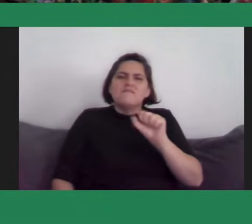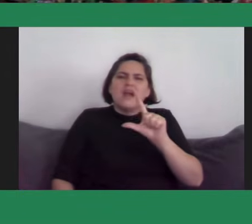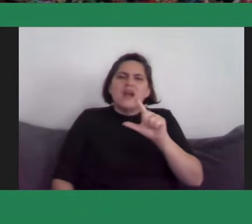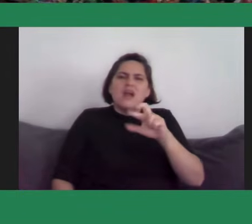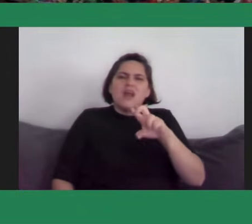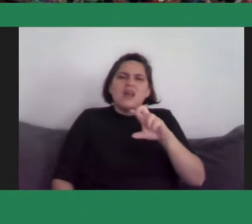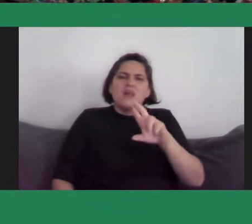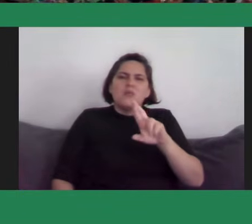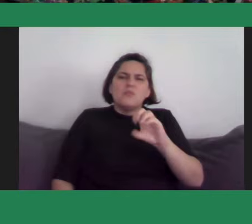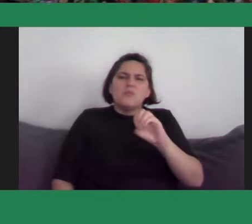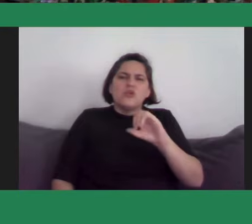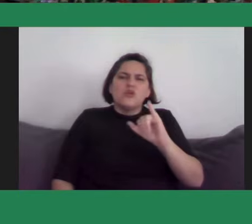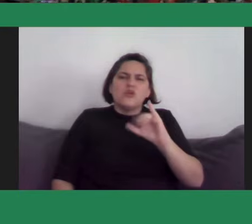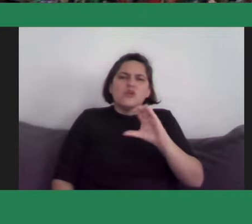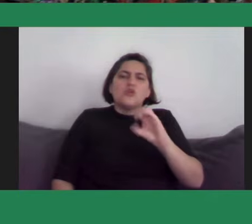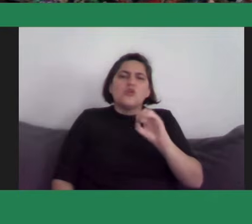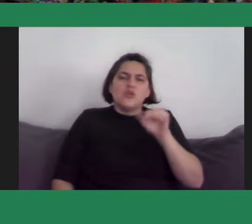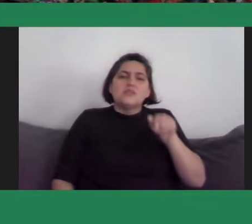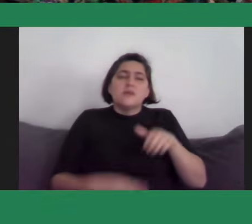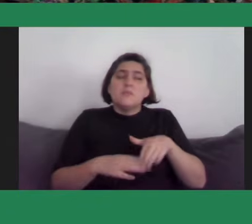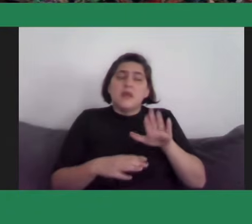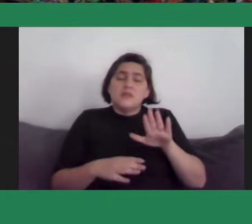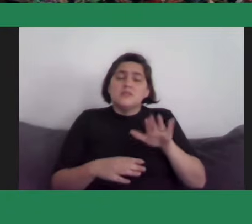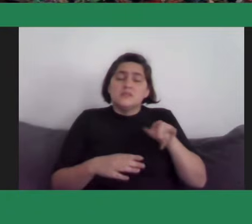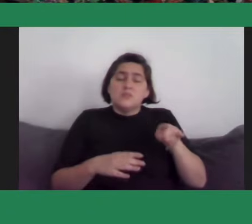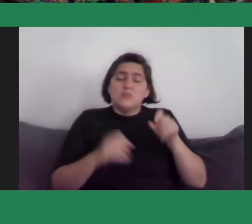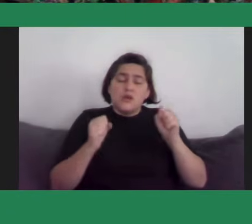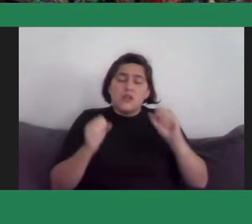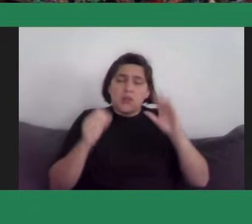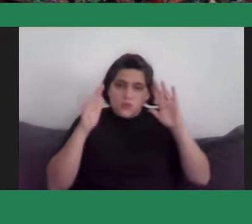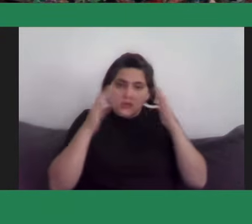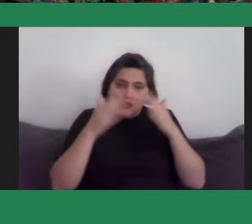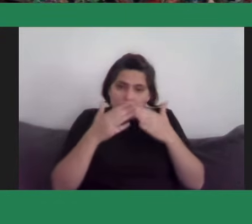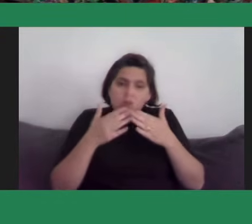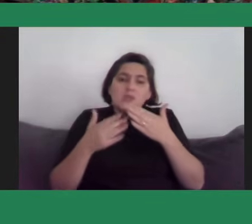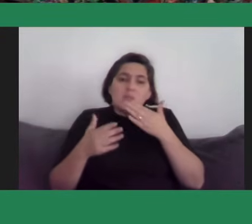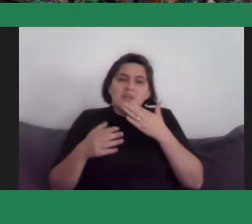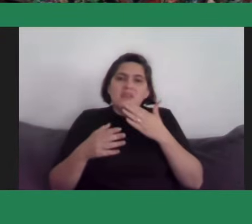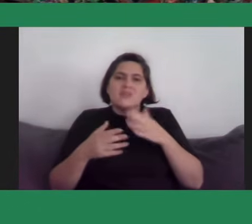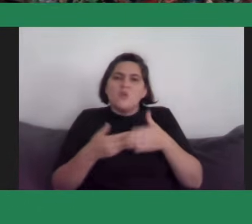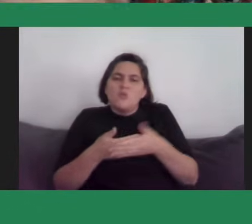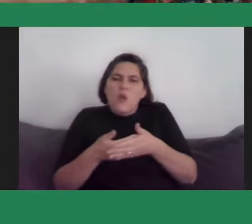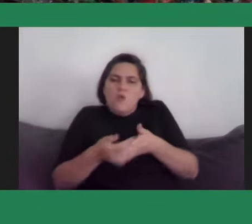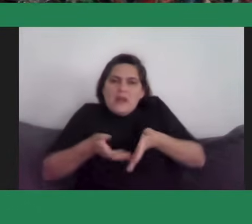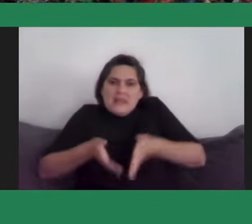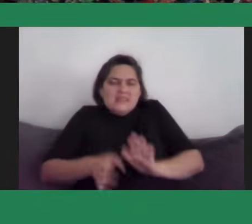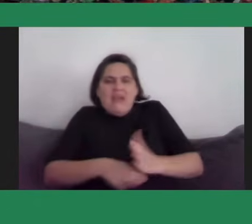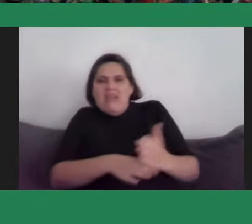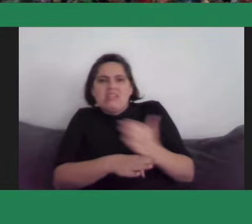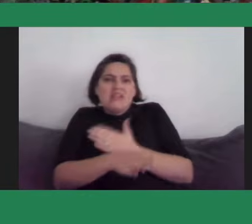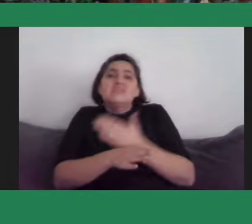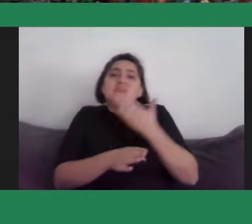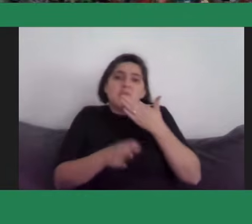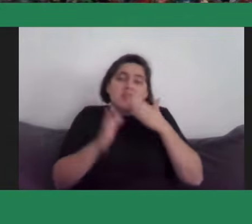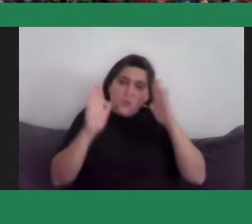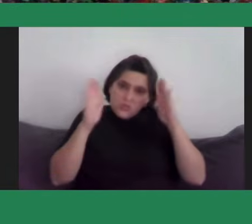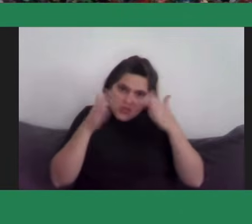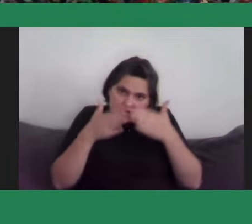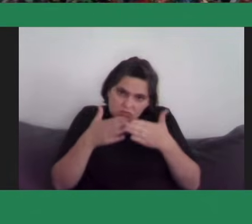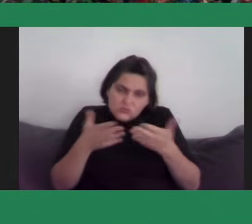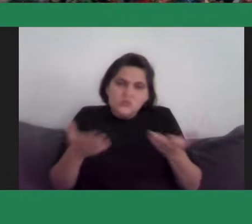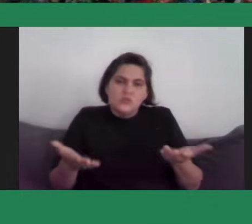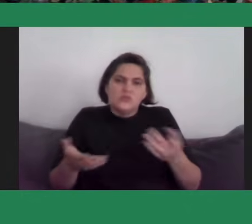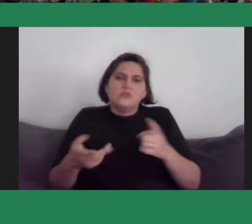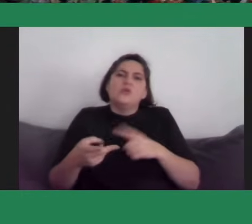Los prematuros extremos también tienen 8 veces más de probabilidad de tener espectro del autismo, además de muchas